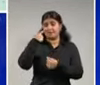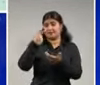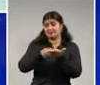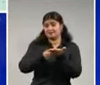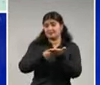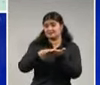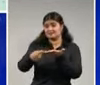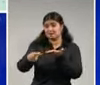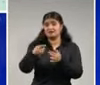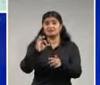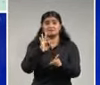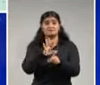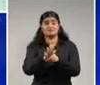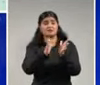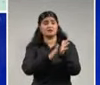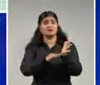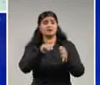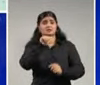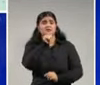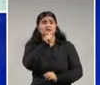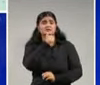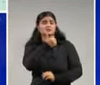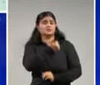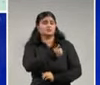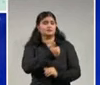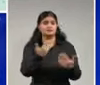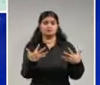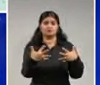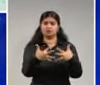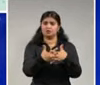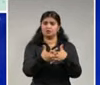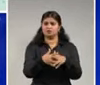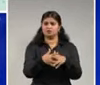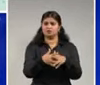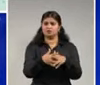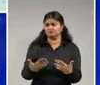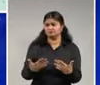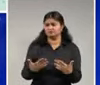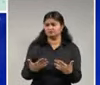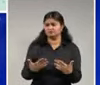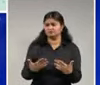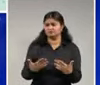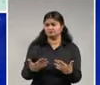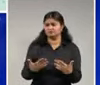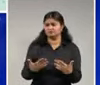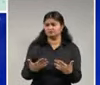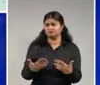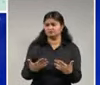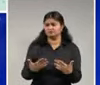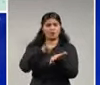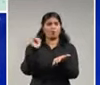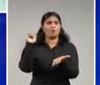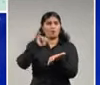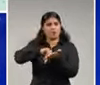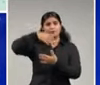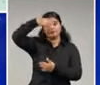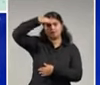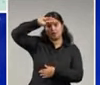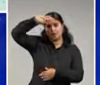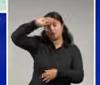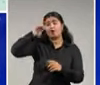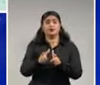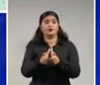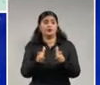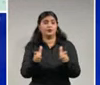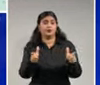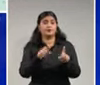diciembre, relacionado, por un lado, con el incremento de viajeros y con la modificación del protocolo